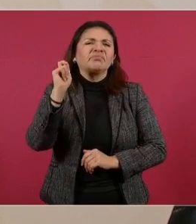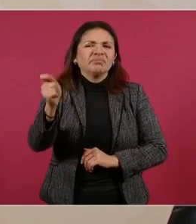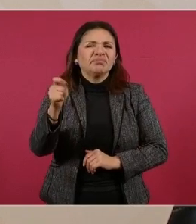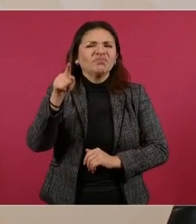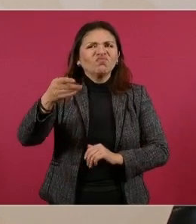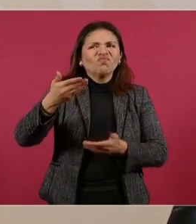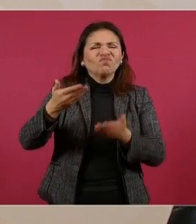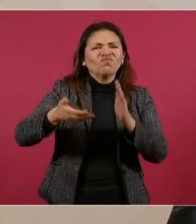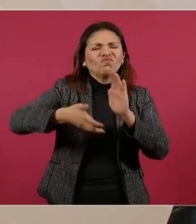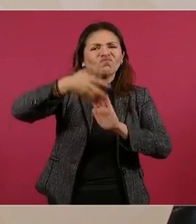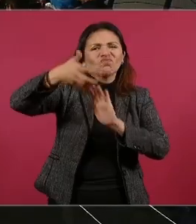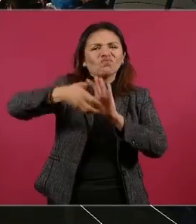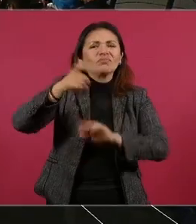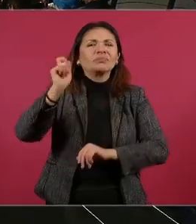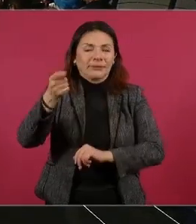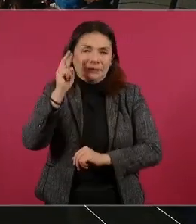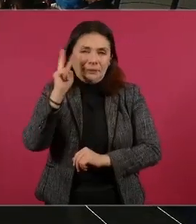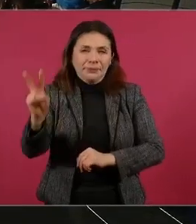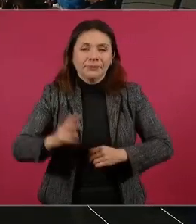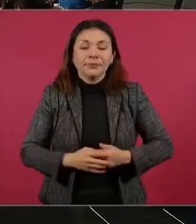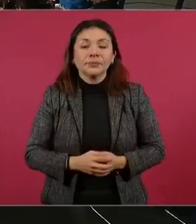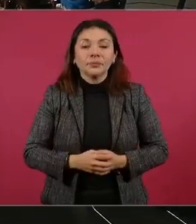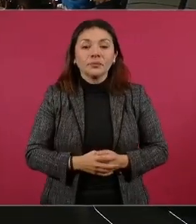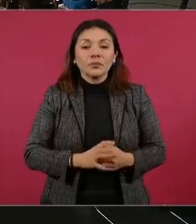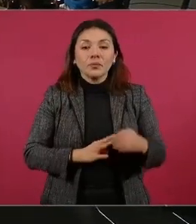se trata